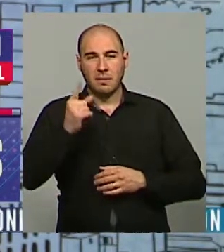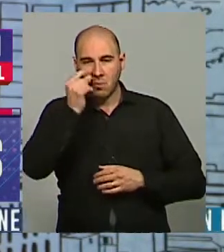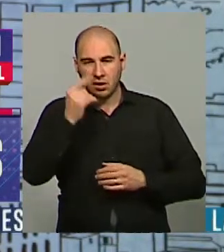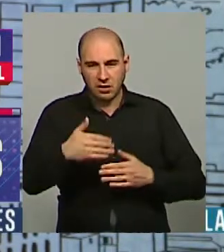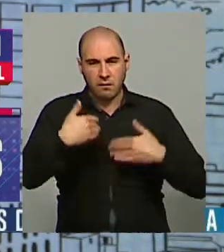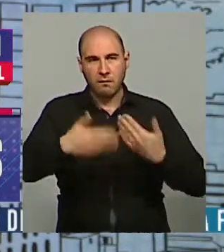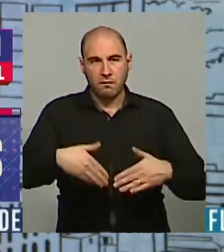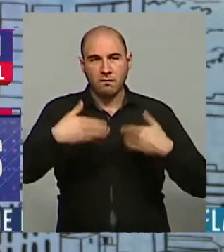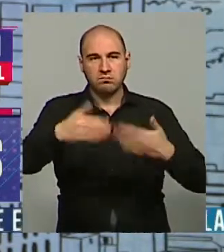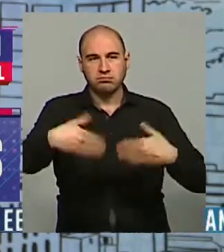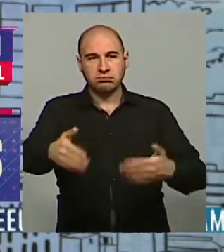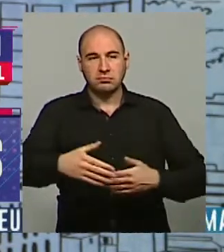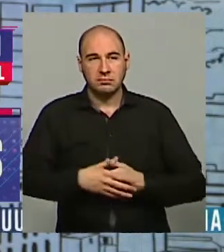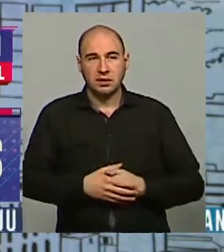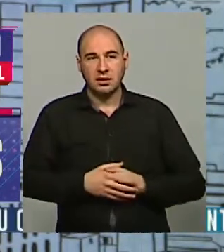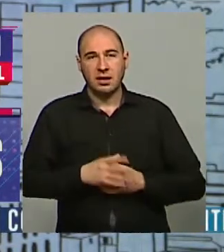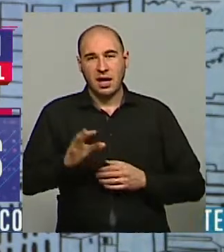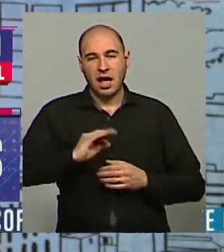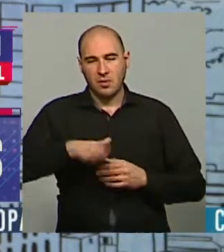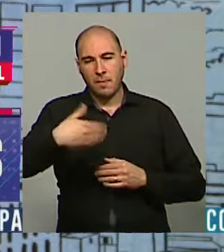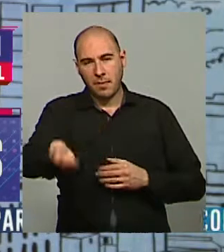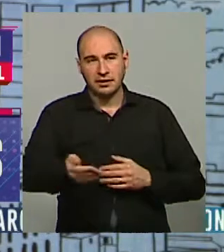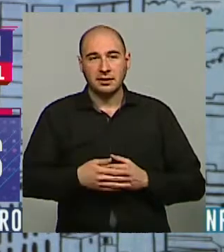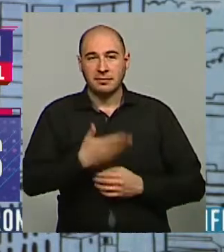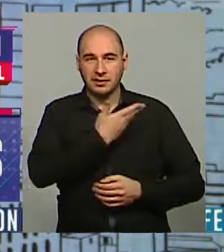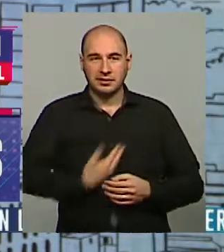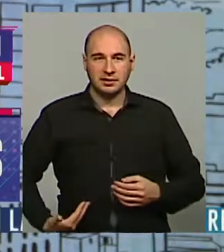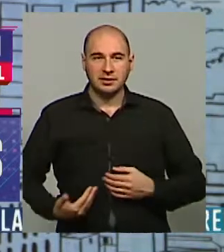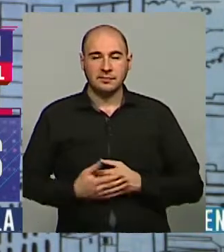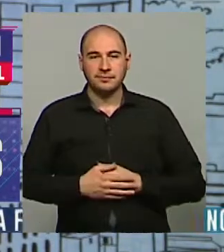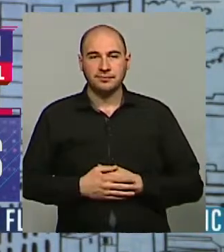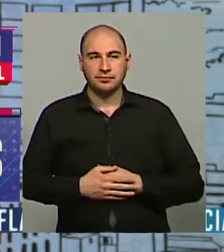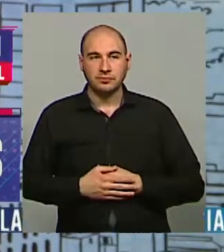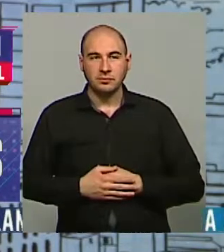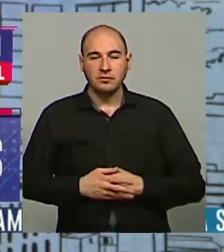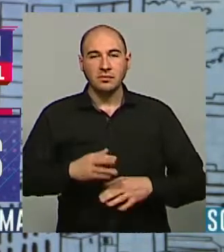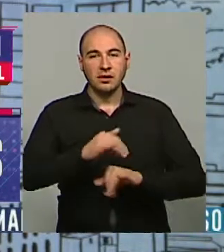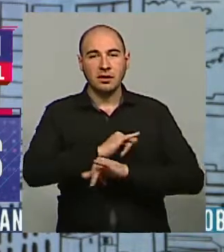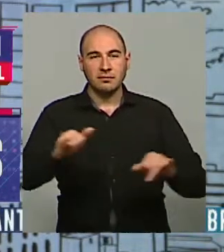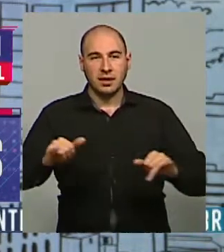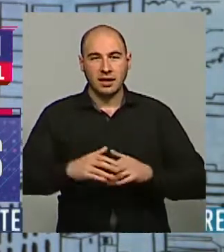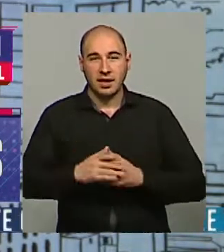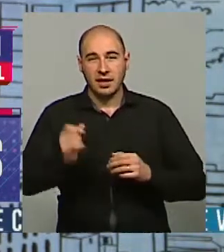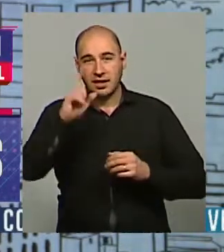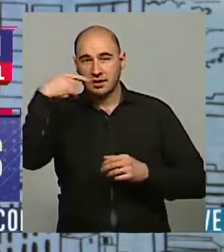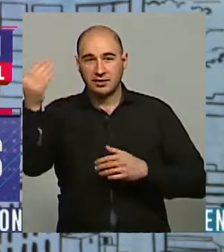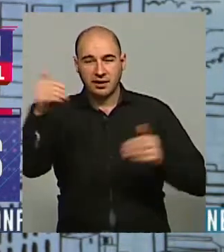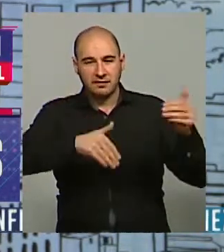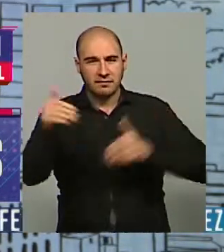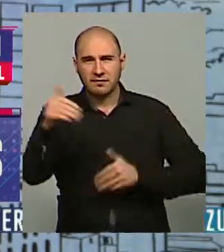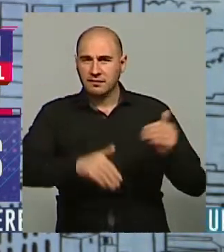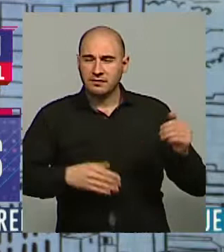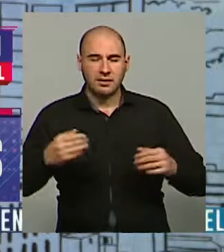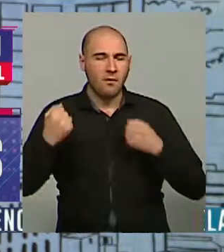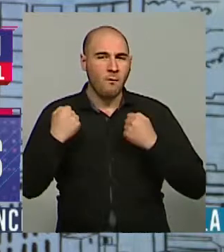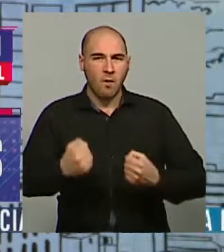¿no es cierto? Obviamente hace un par de años más sumado que es presidente. Claro. La campaña de la inmigración es muy fuerte y